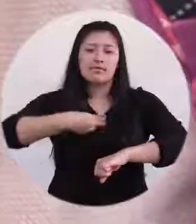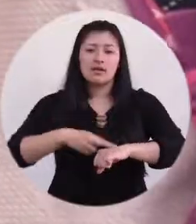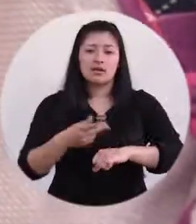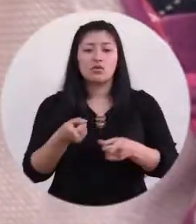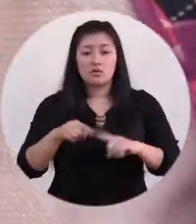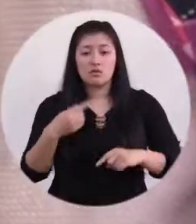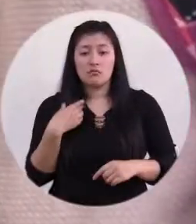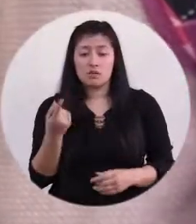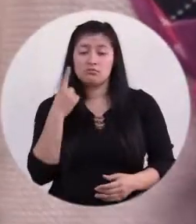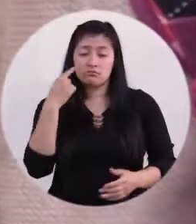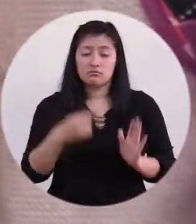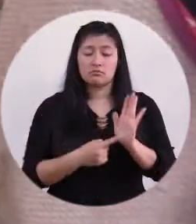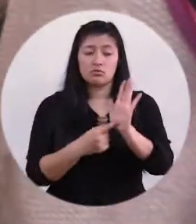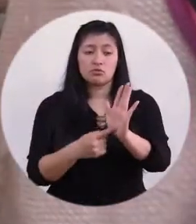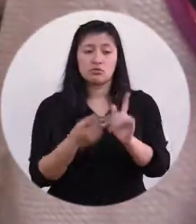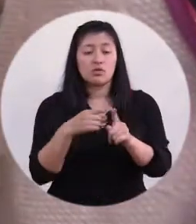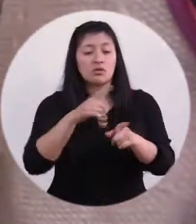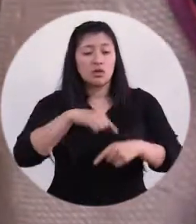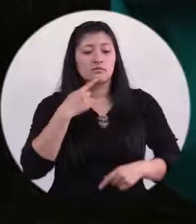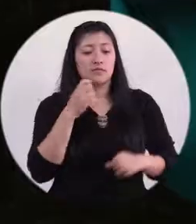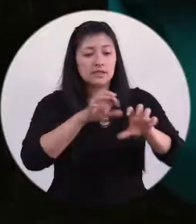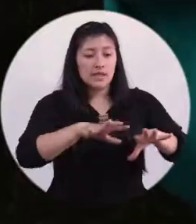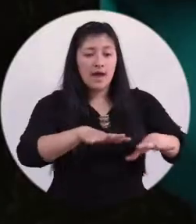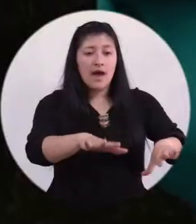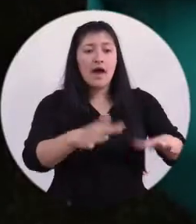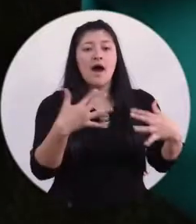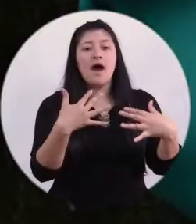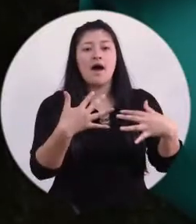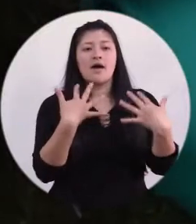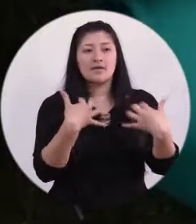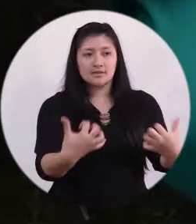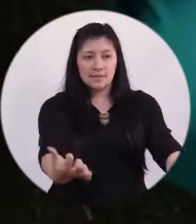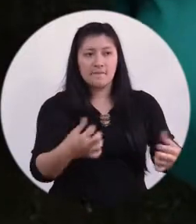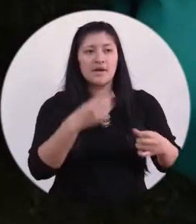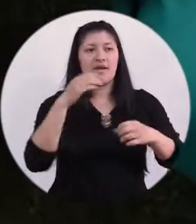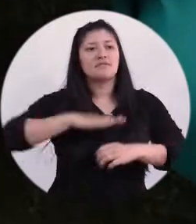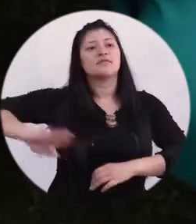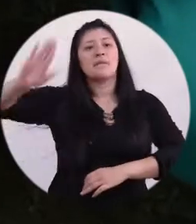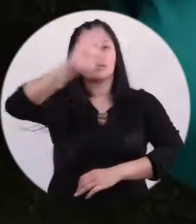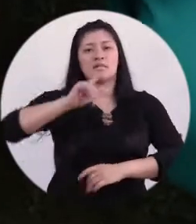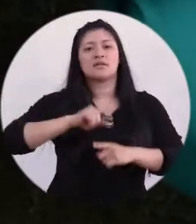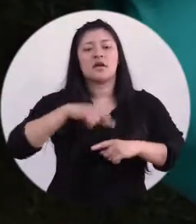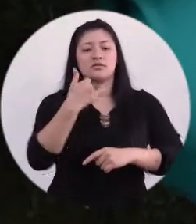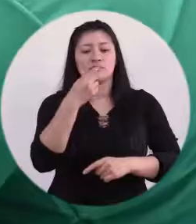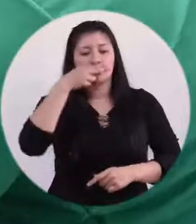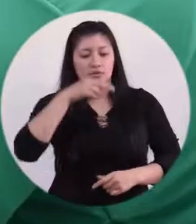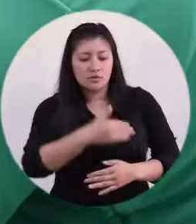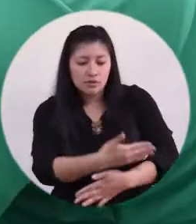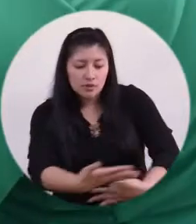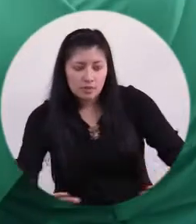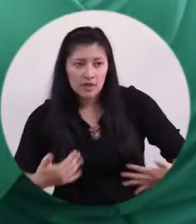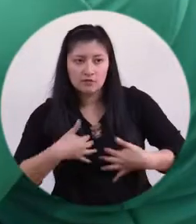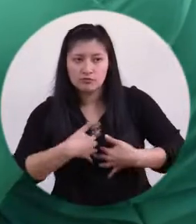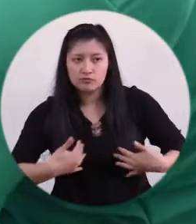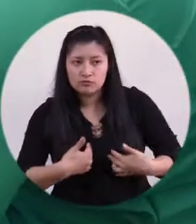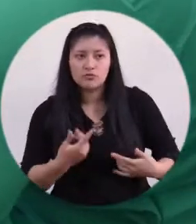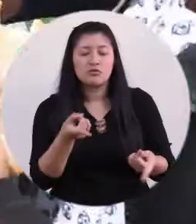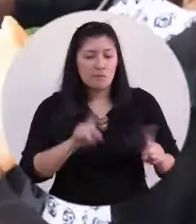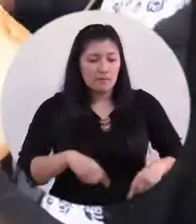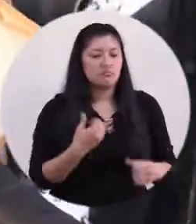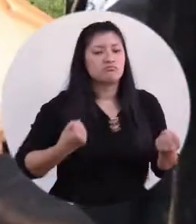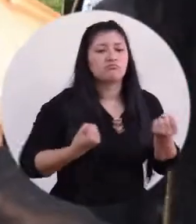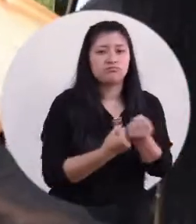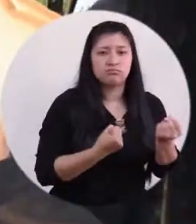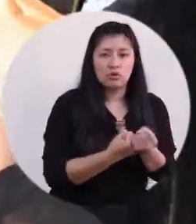de los animales en la región y anunció que se presentará ante la asamblea departamental la política pública en beneficio de los seres sintientes